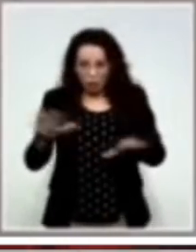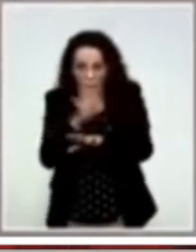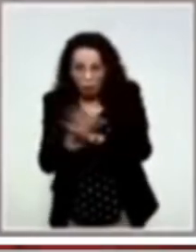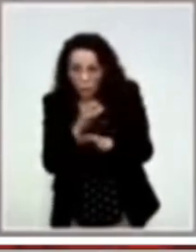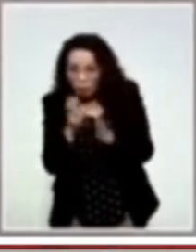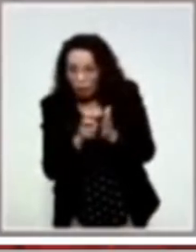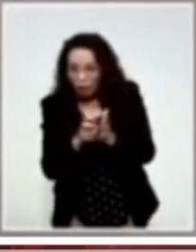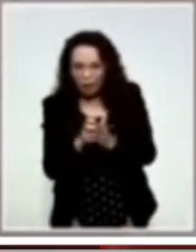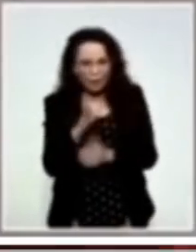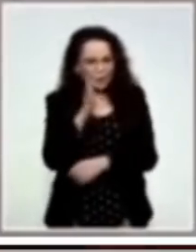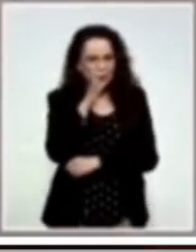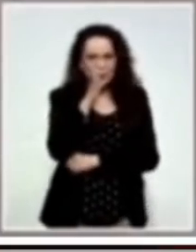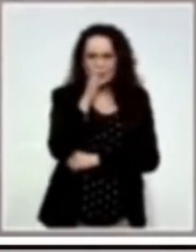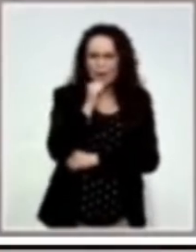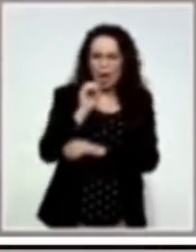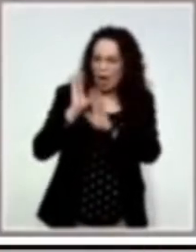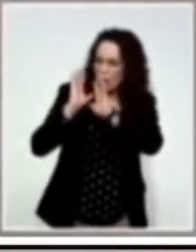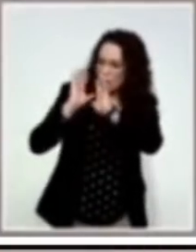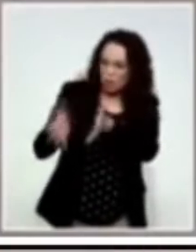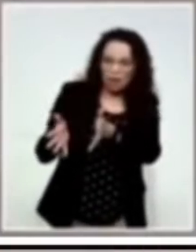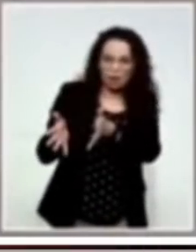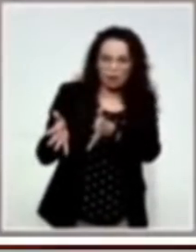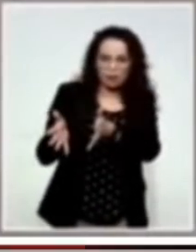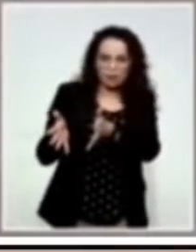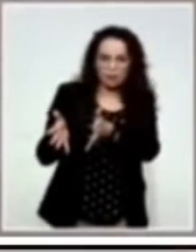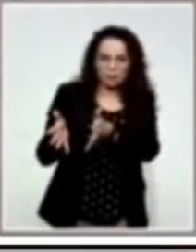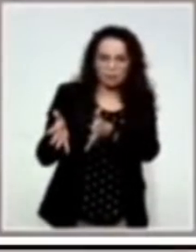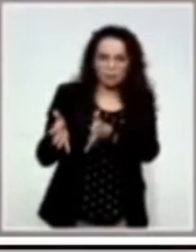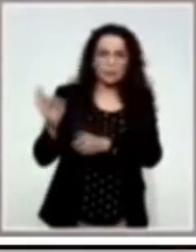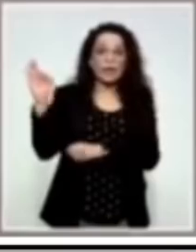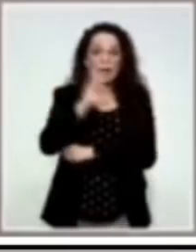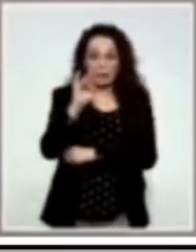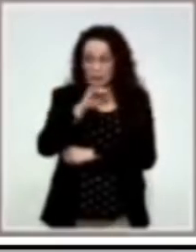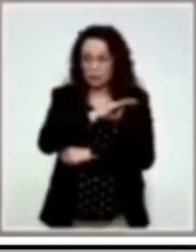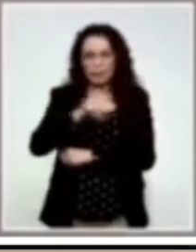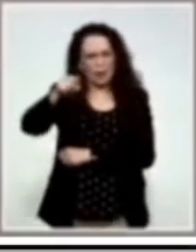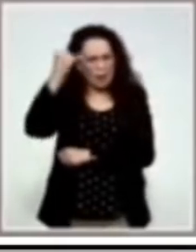resolutivos. Si no, imagínense qué locura sería esto.